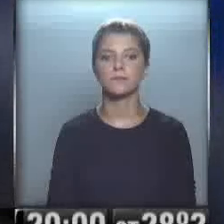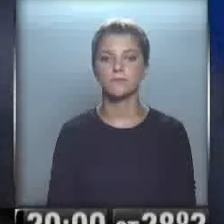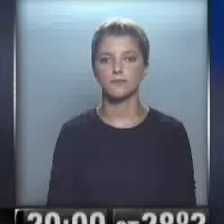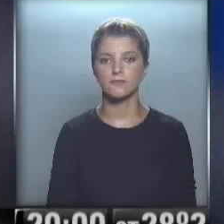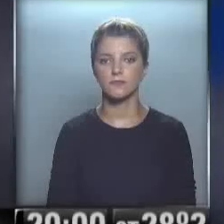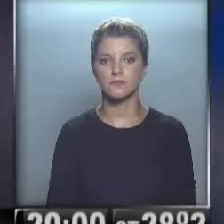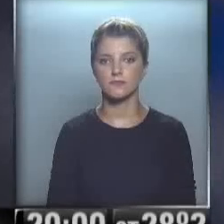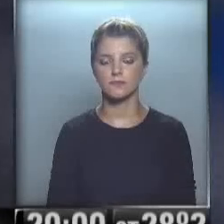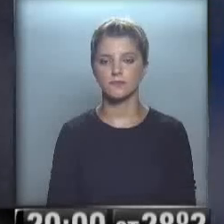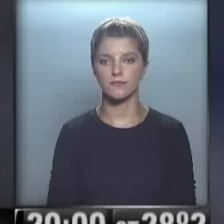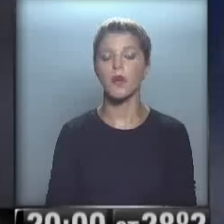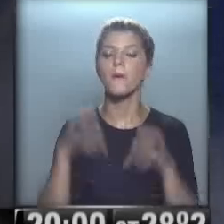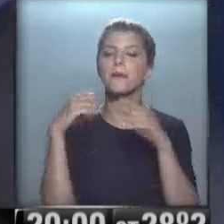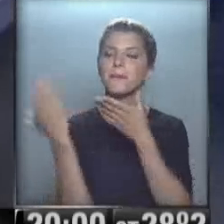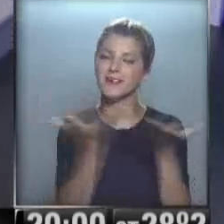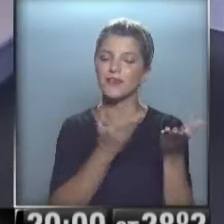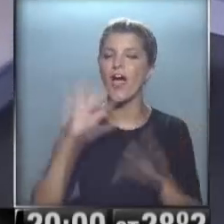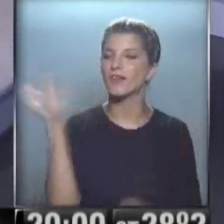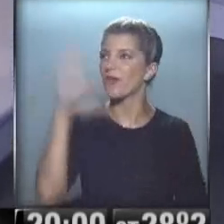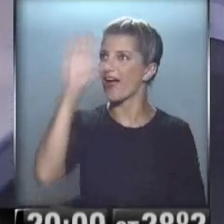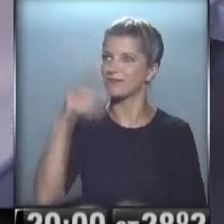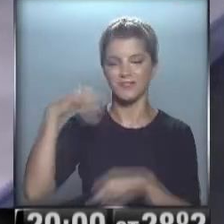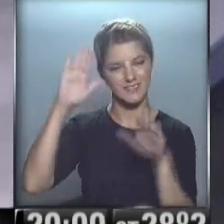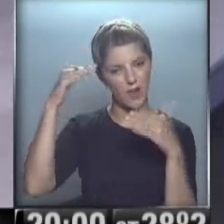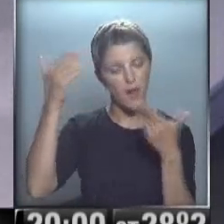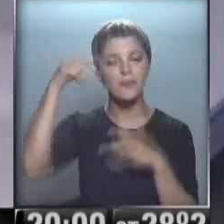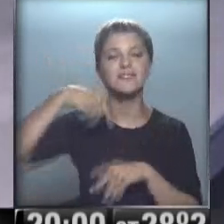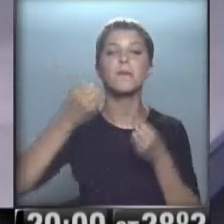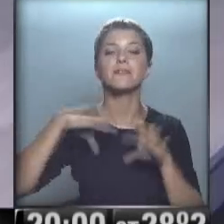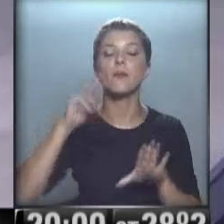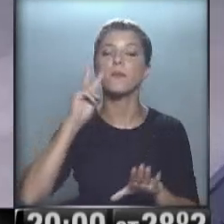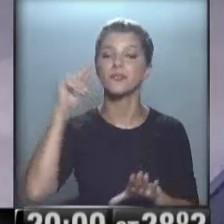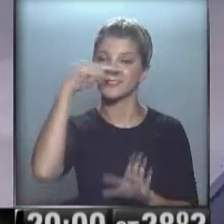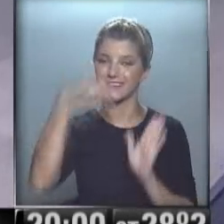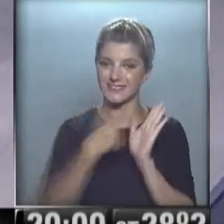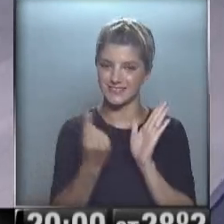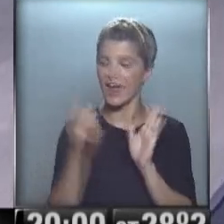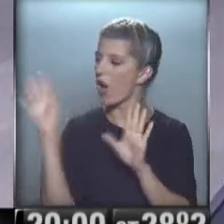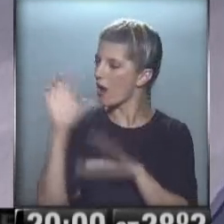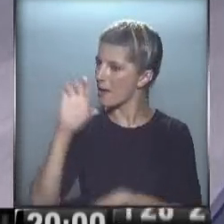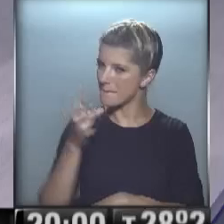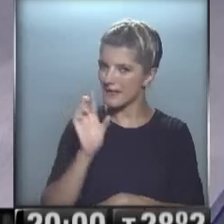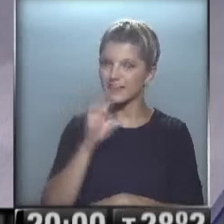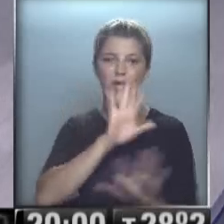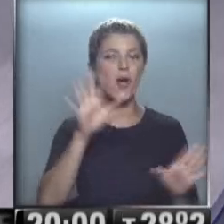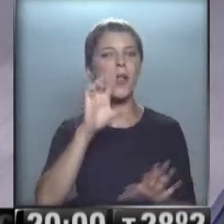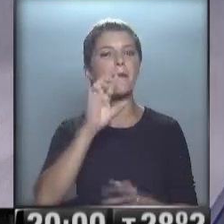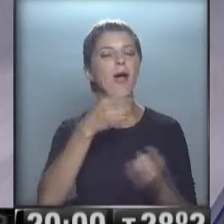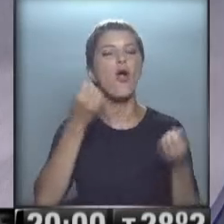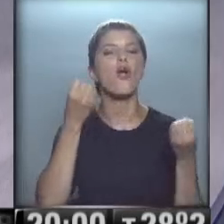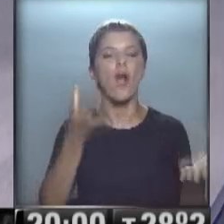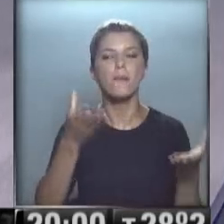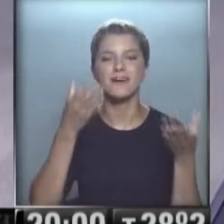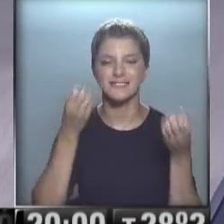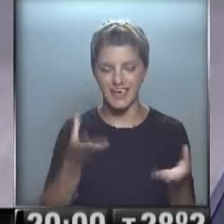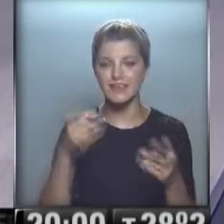años bienvenidos saludamos a toda la república Argentina si comenzamos visión 7 central Hola Patricia Hola Pablo qué tal cómo les va Buenas noches